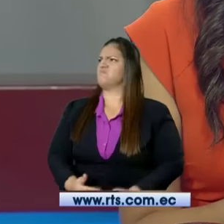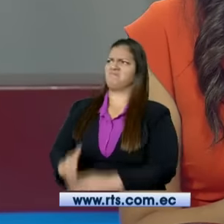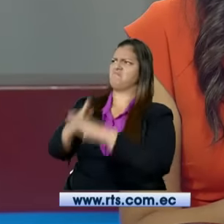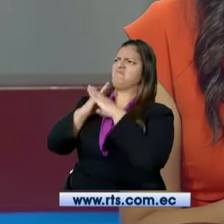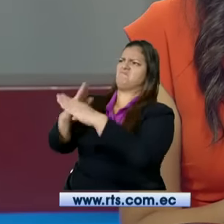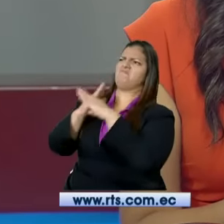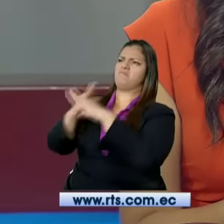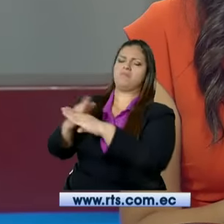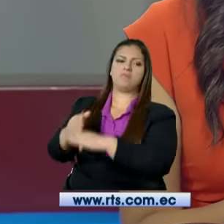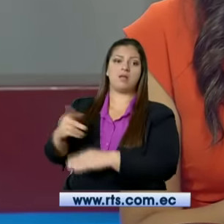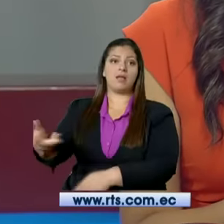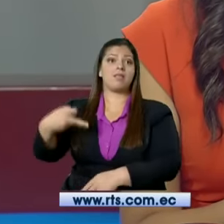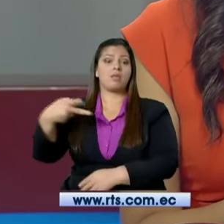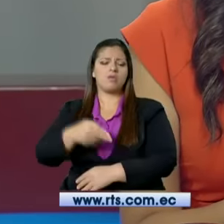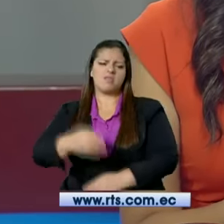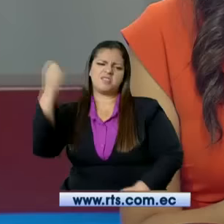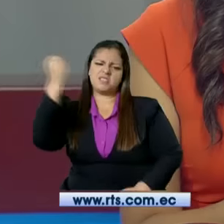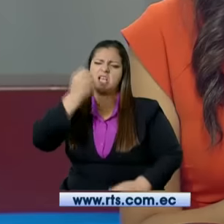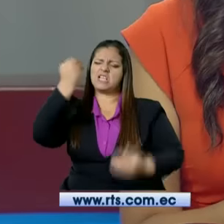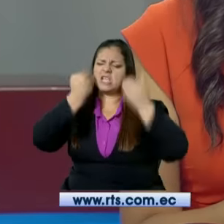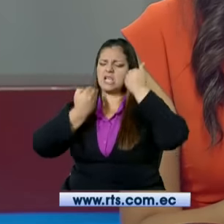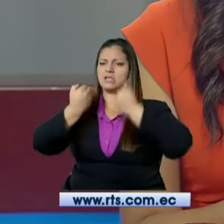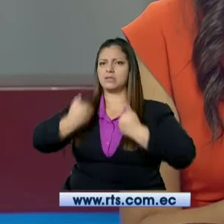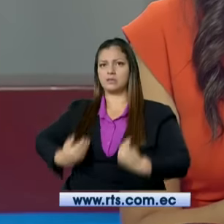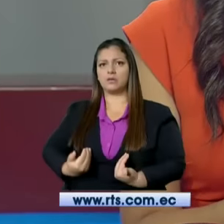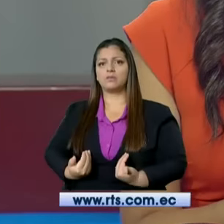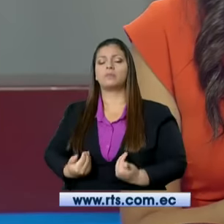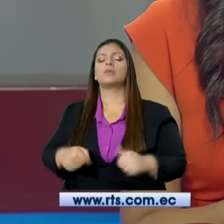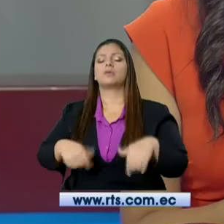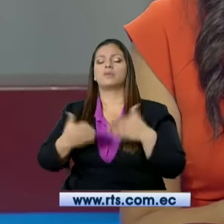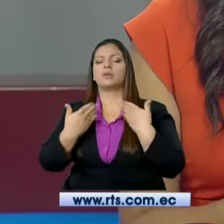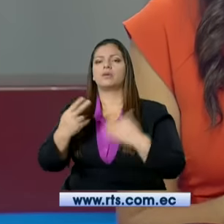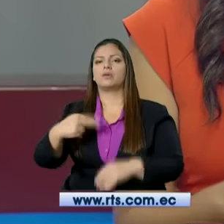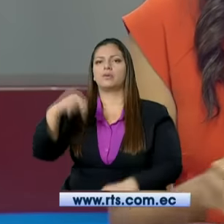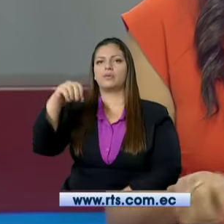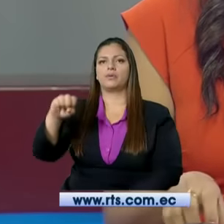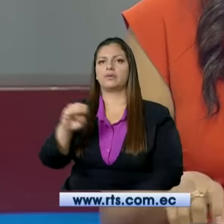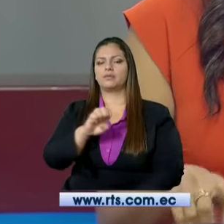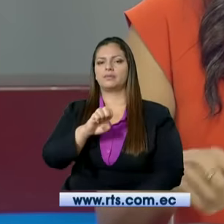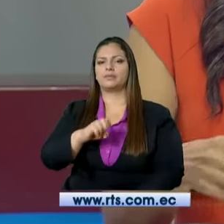en las inmediaciones del plantel educativo ubicado en el noroeste de Guayaquil.